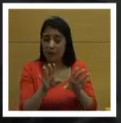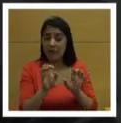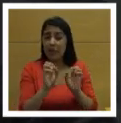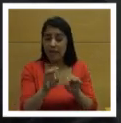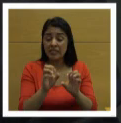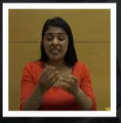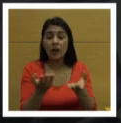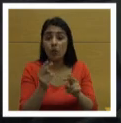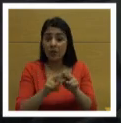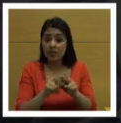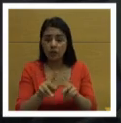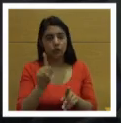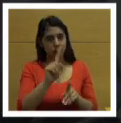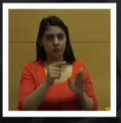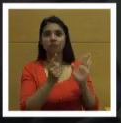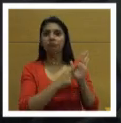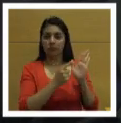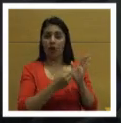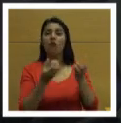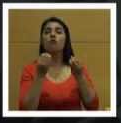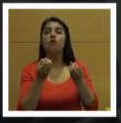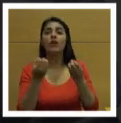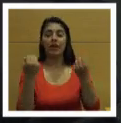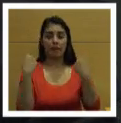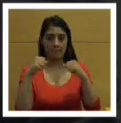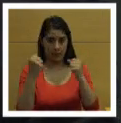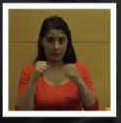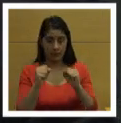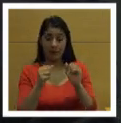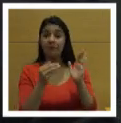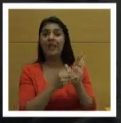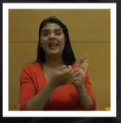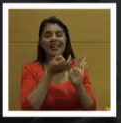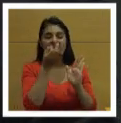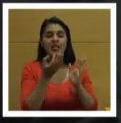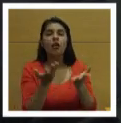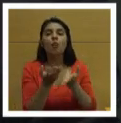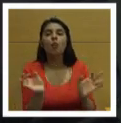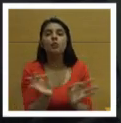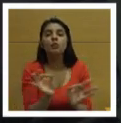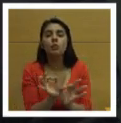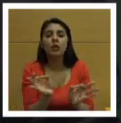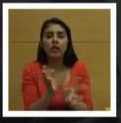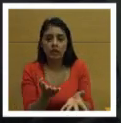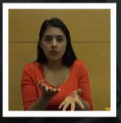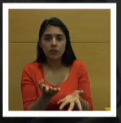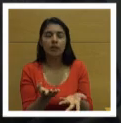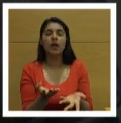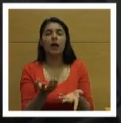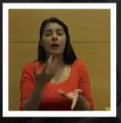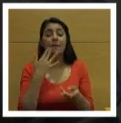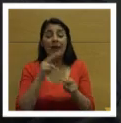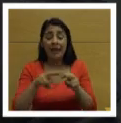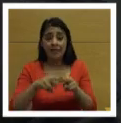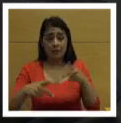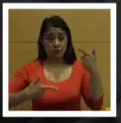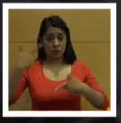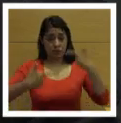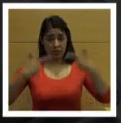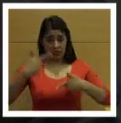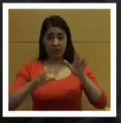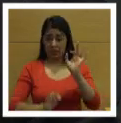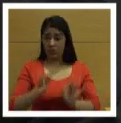seguir la senda de las buenas prácticas. Formulan recomendaciones útiles en la elaboración de las políticas